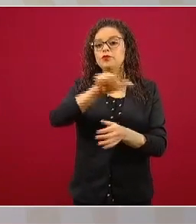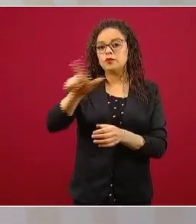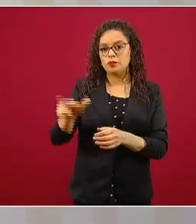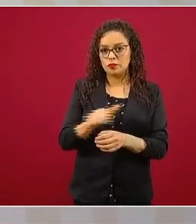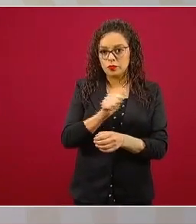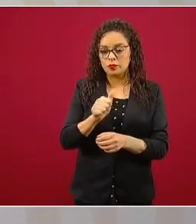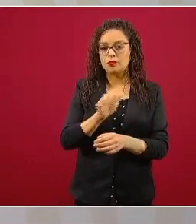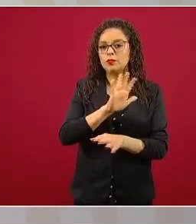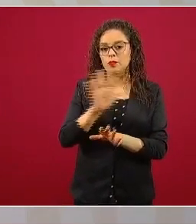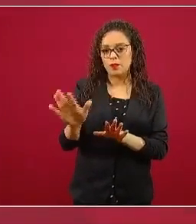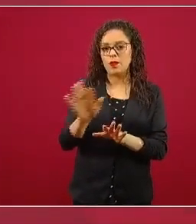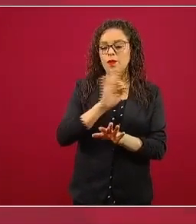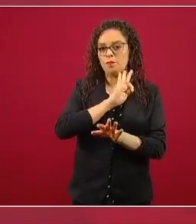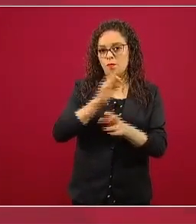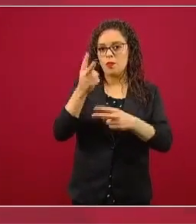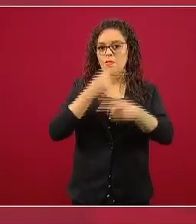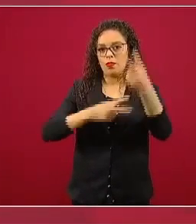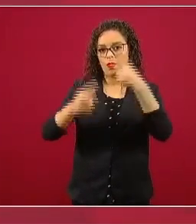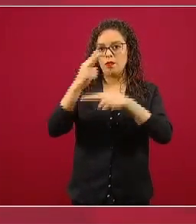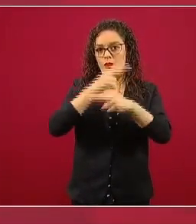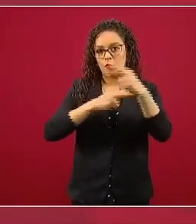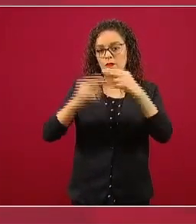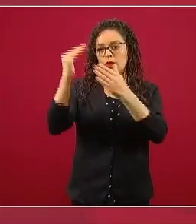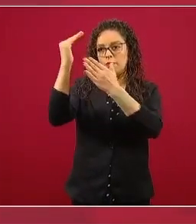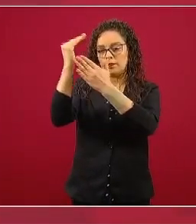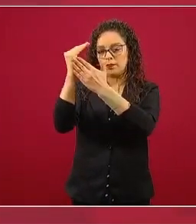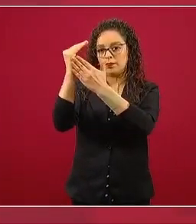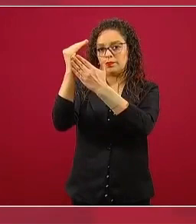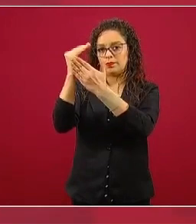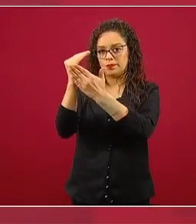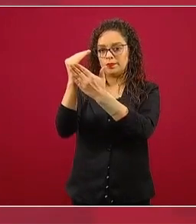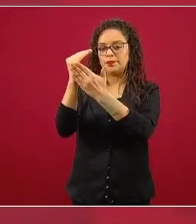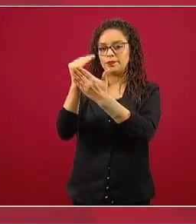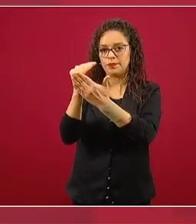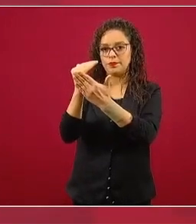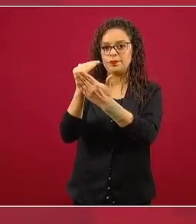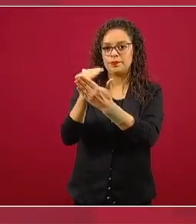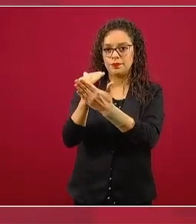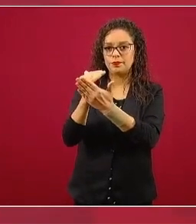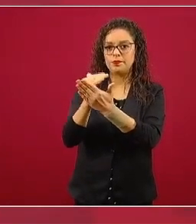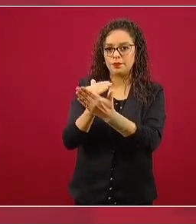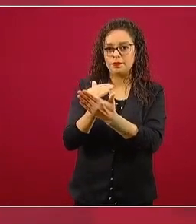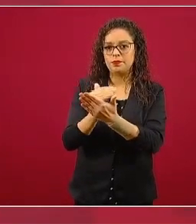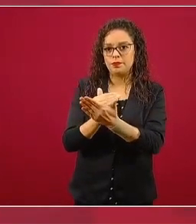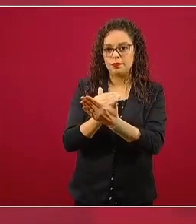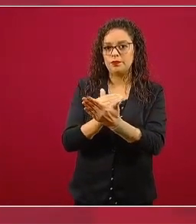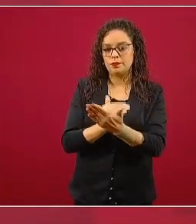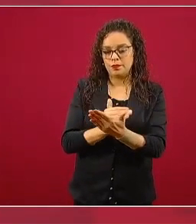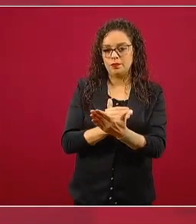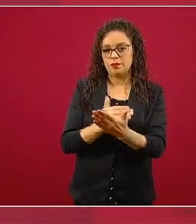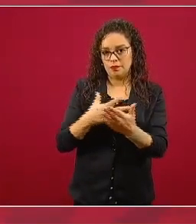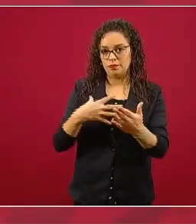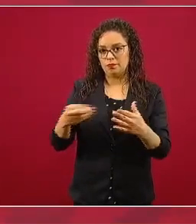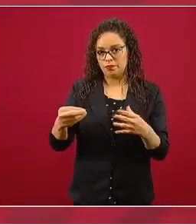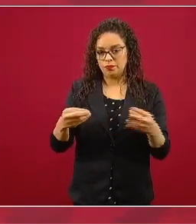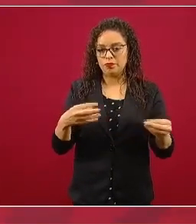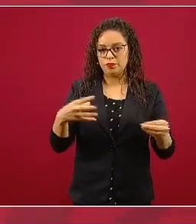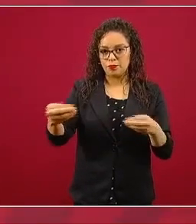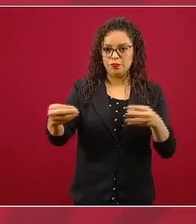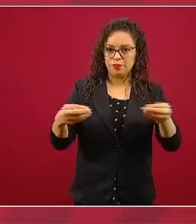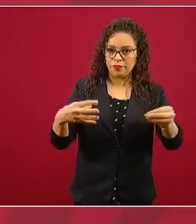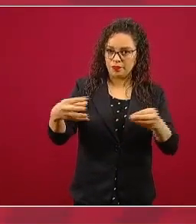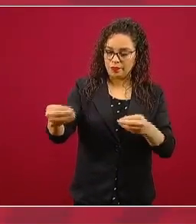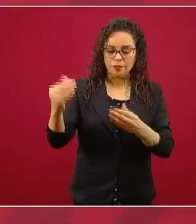a bajar el número de contagios y